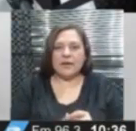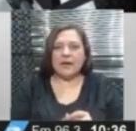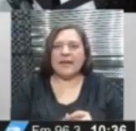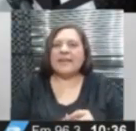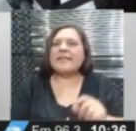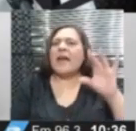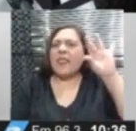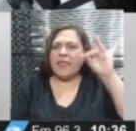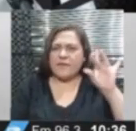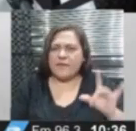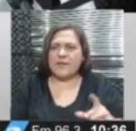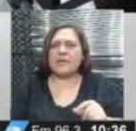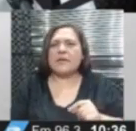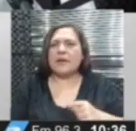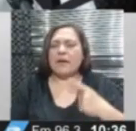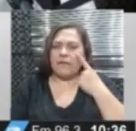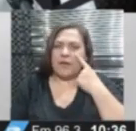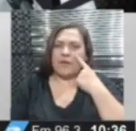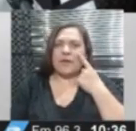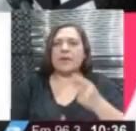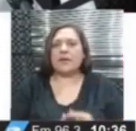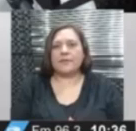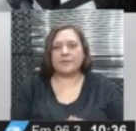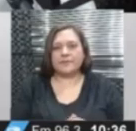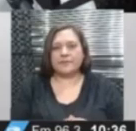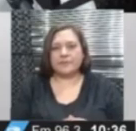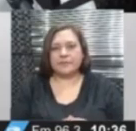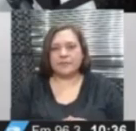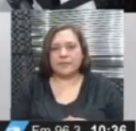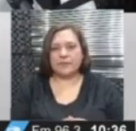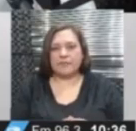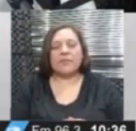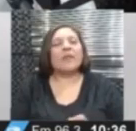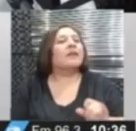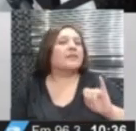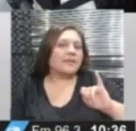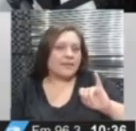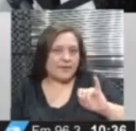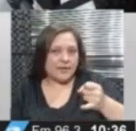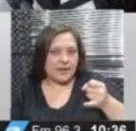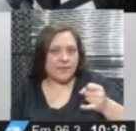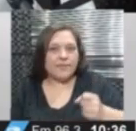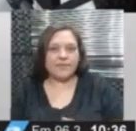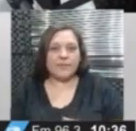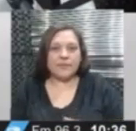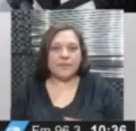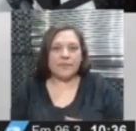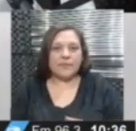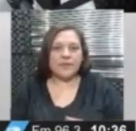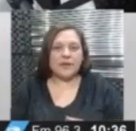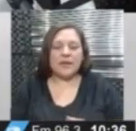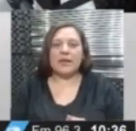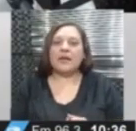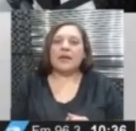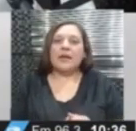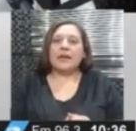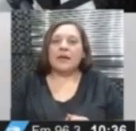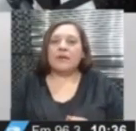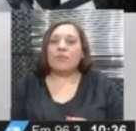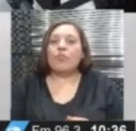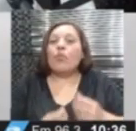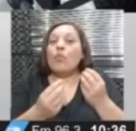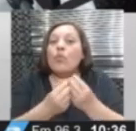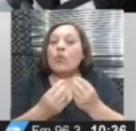dicen porque Argentina está visto quizás como un país solidario pero en